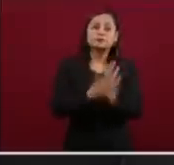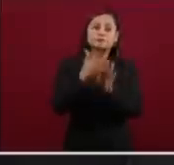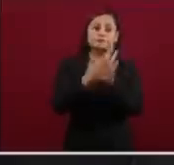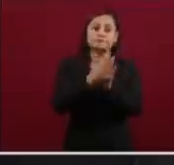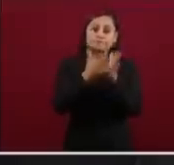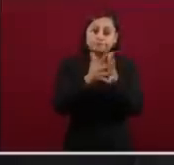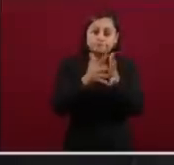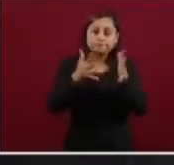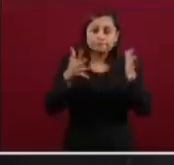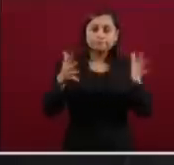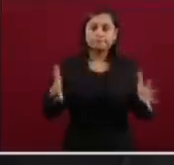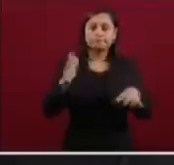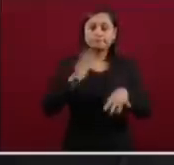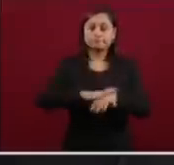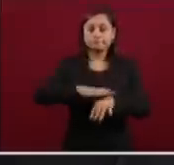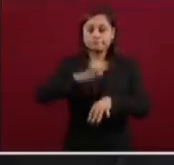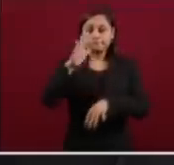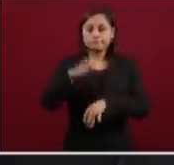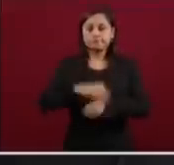quintín